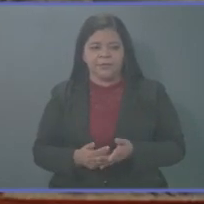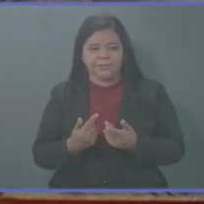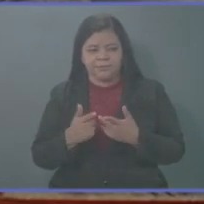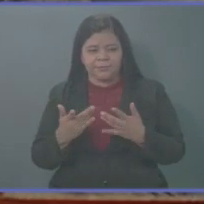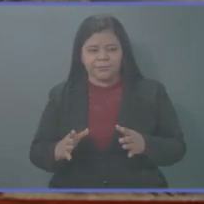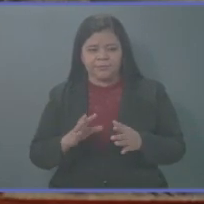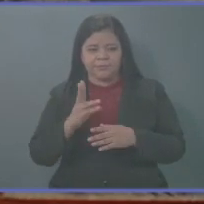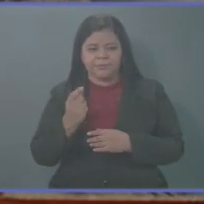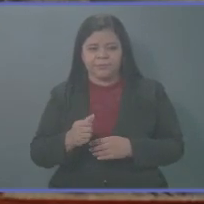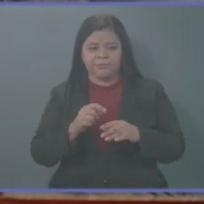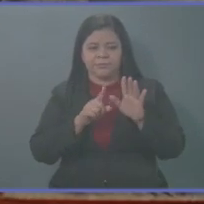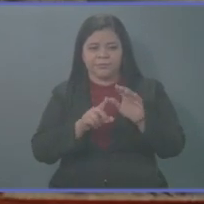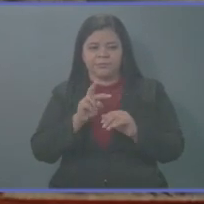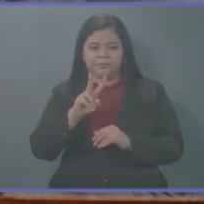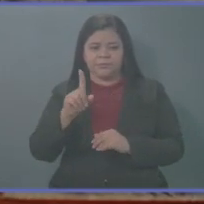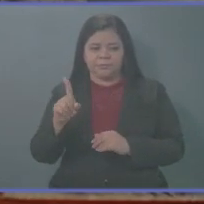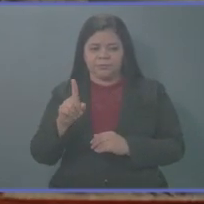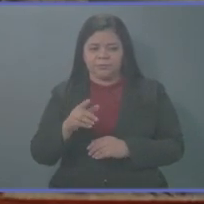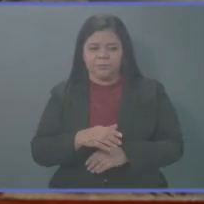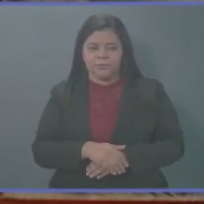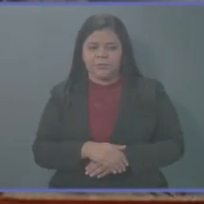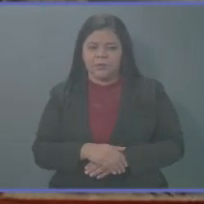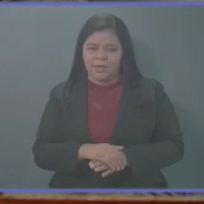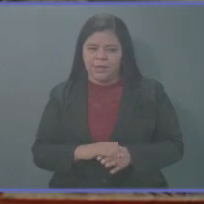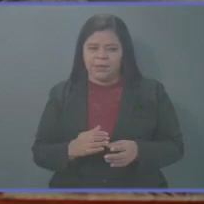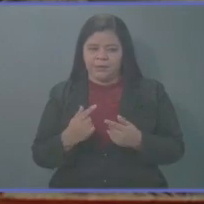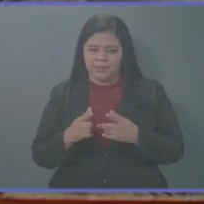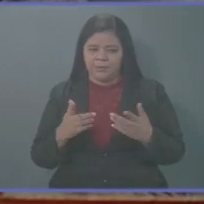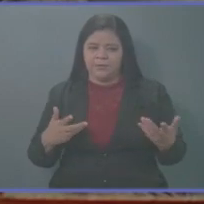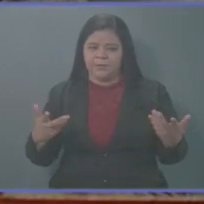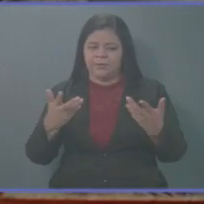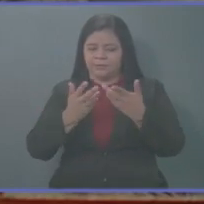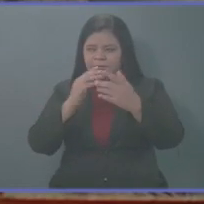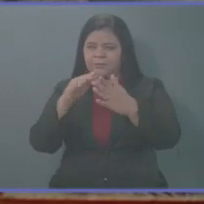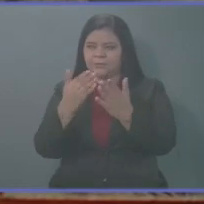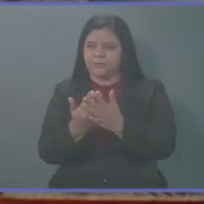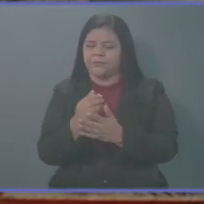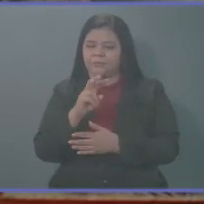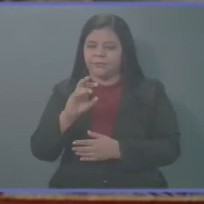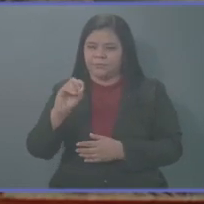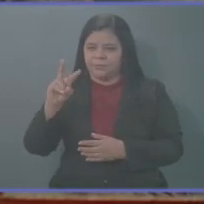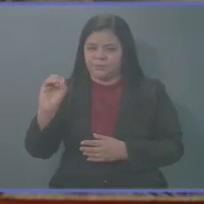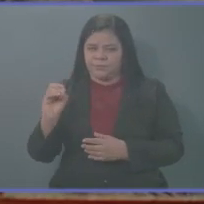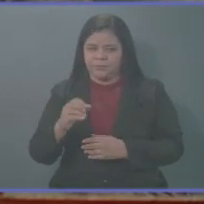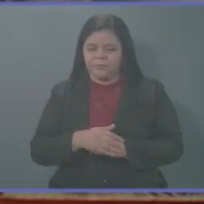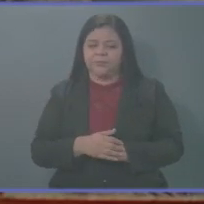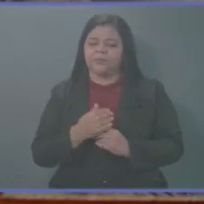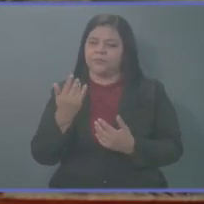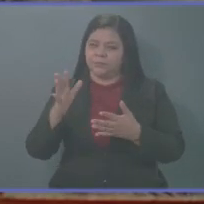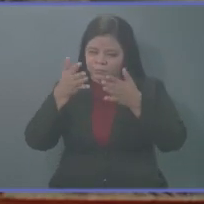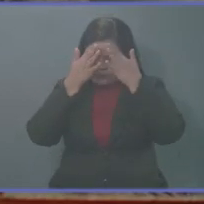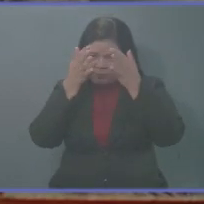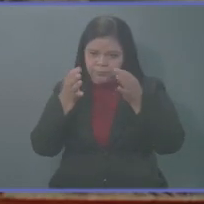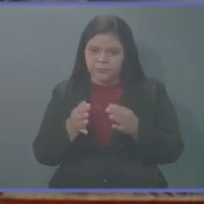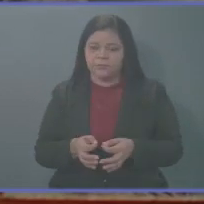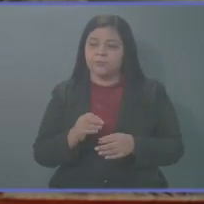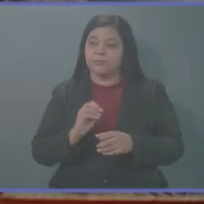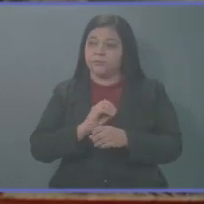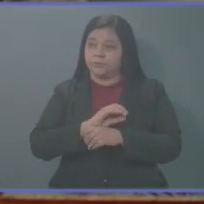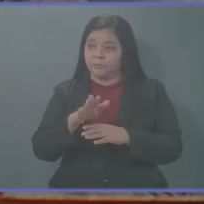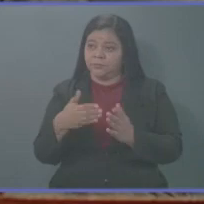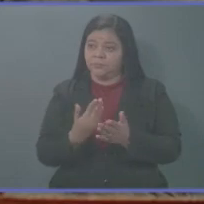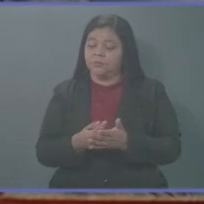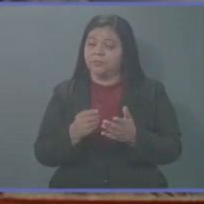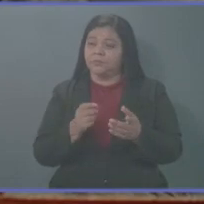número 621, de fecha 1 de abril de 2020, el cual contiene disposiciones transitorias para regular